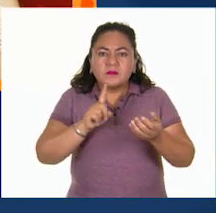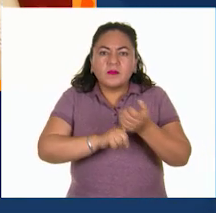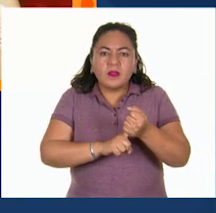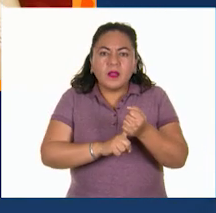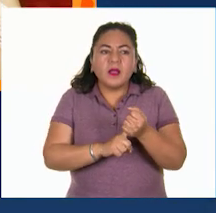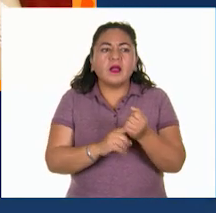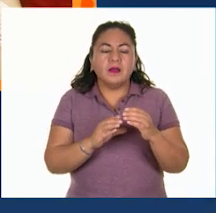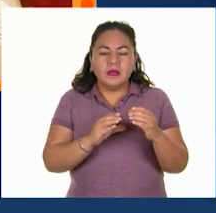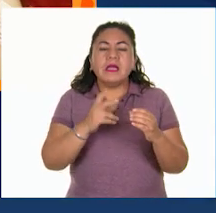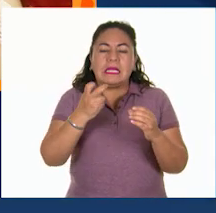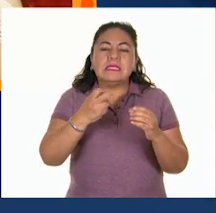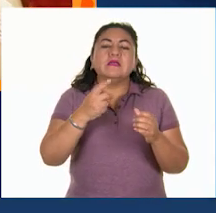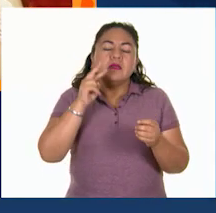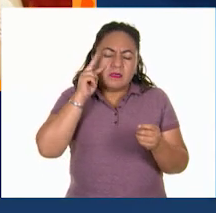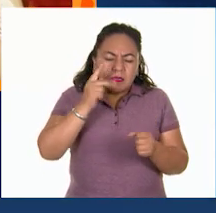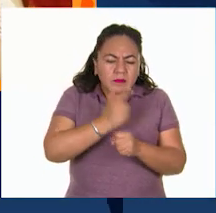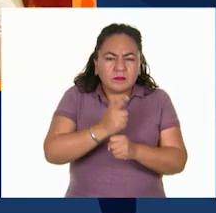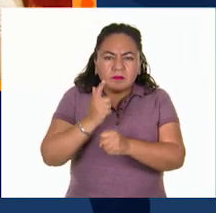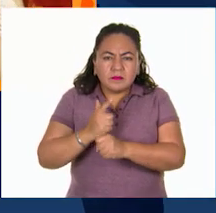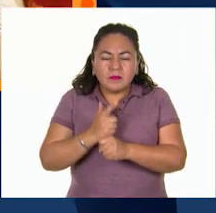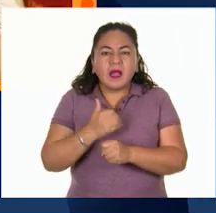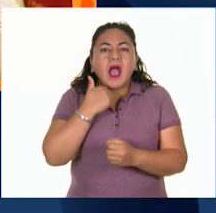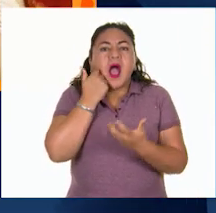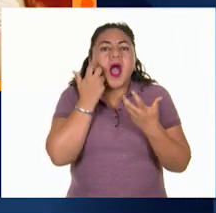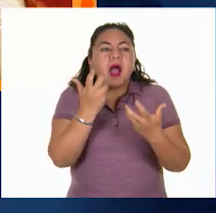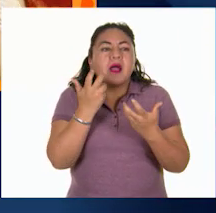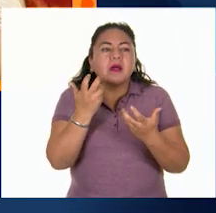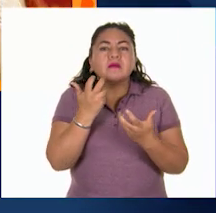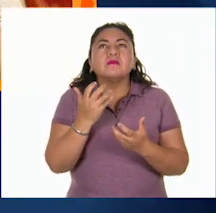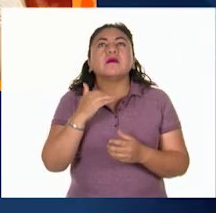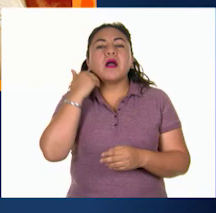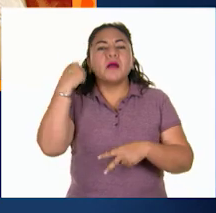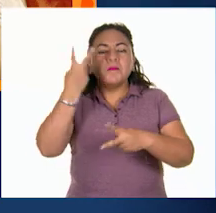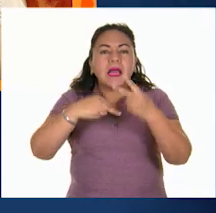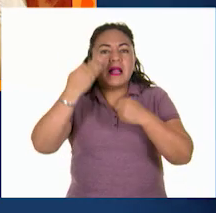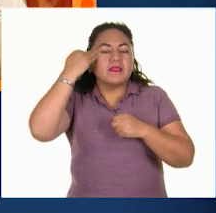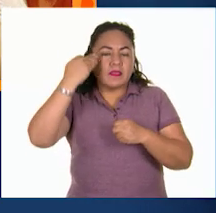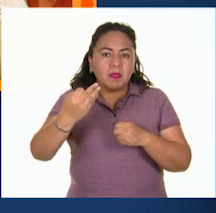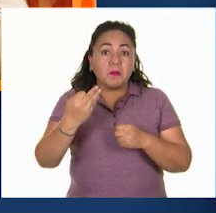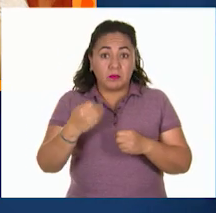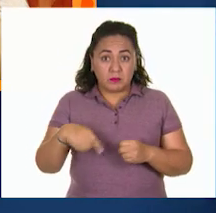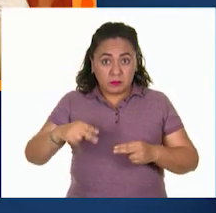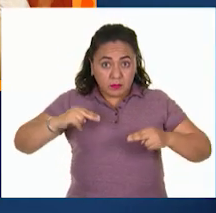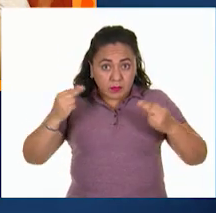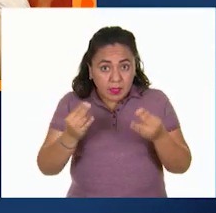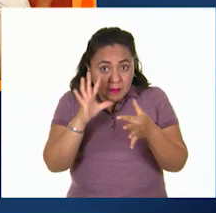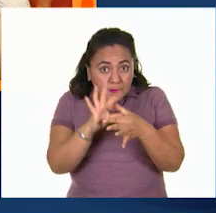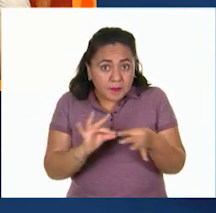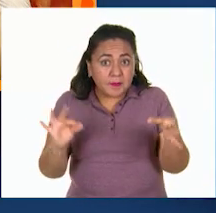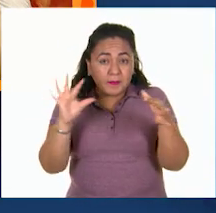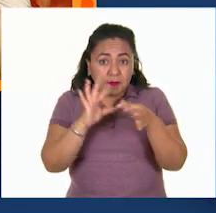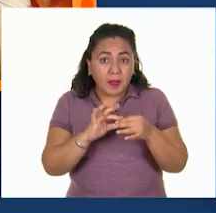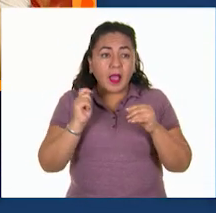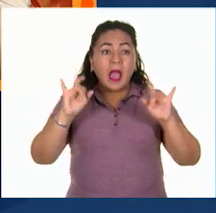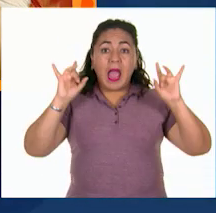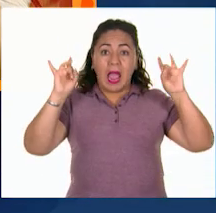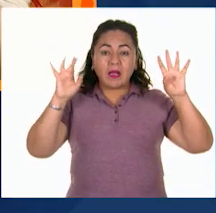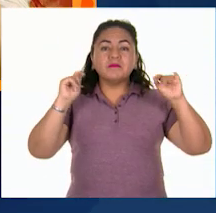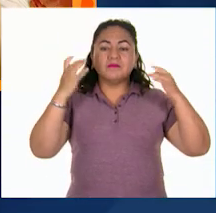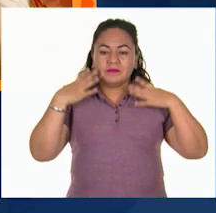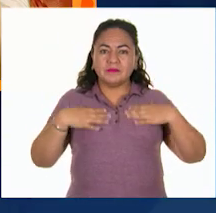carne patibularia espera inobjetable que se cumplan los signos. No será necesario explicar que el ángel es la figura